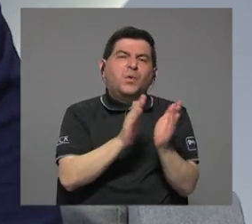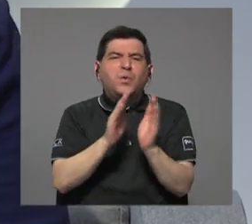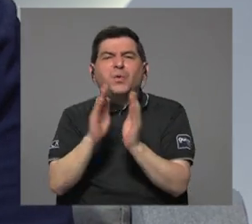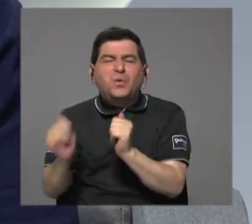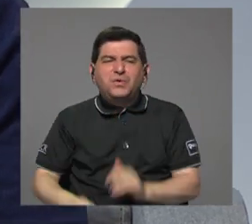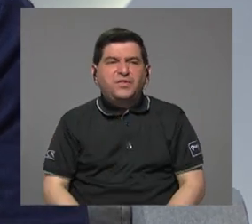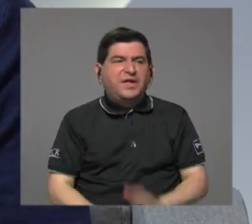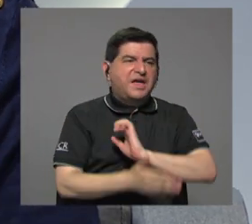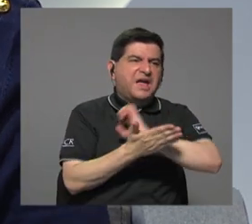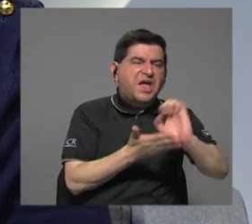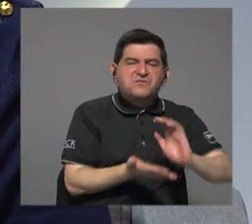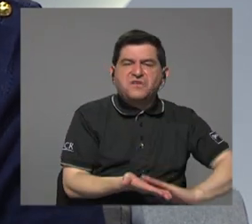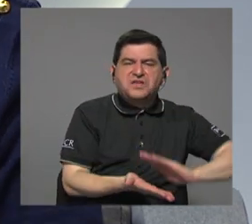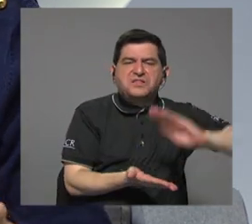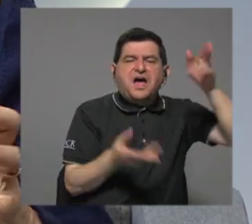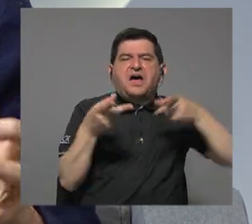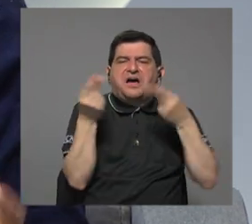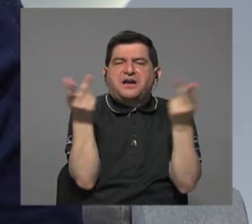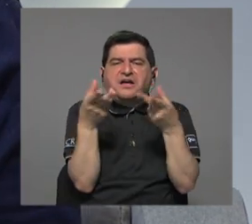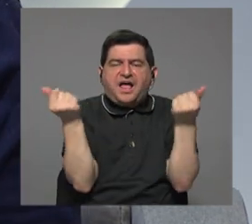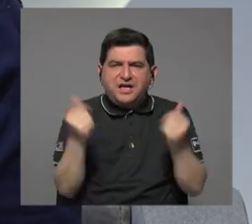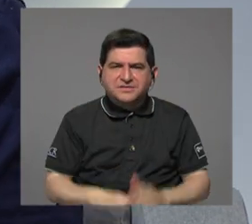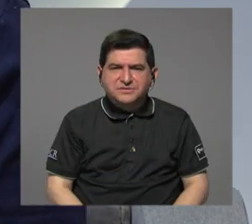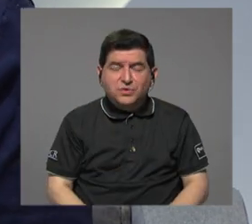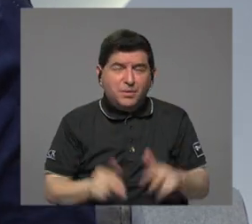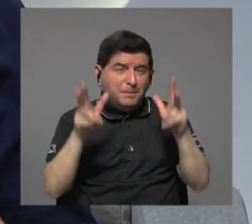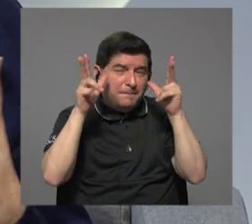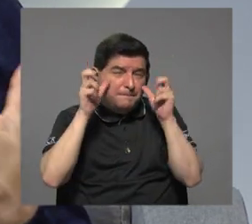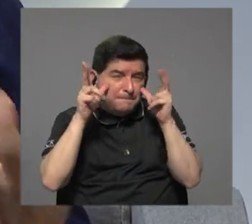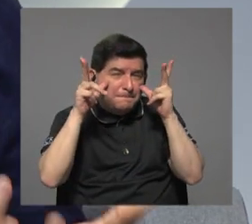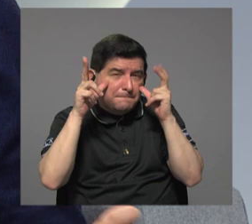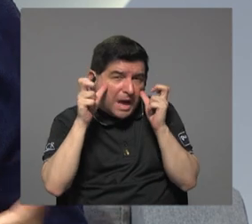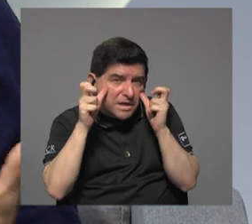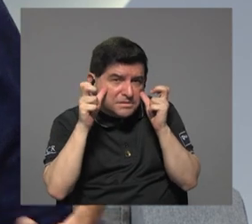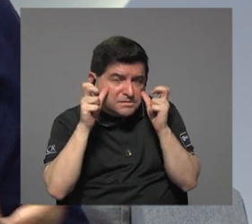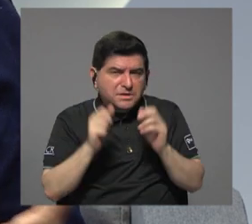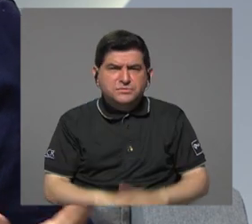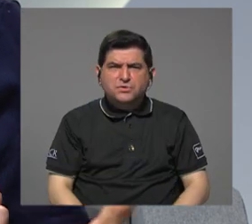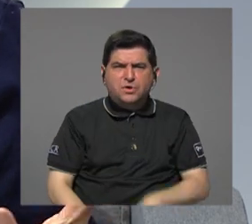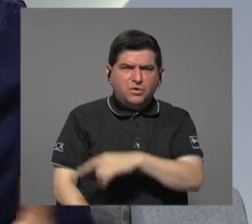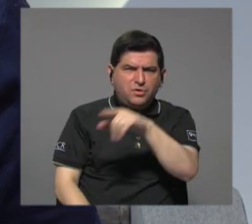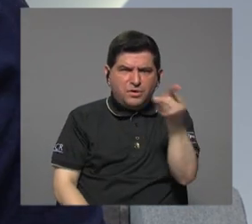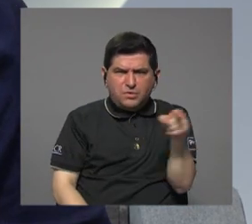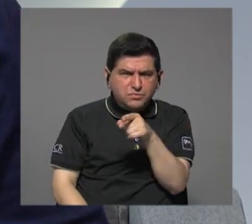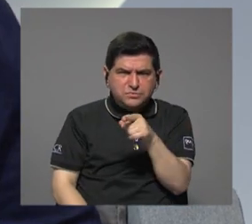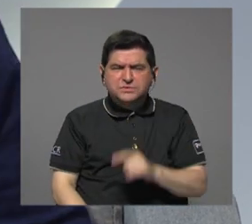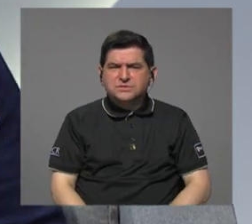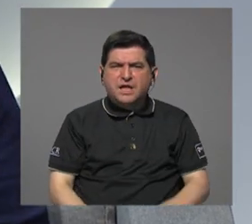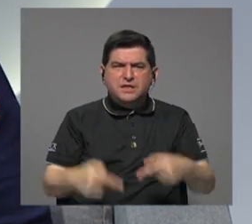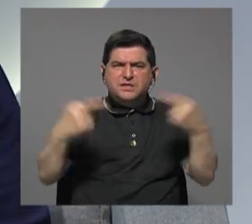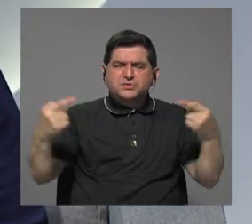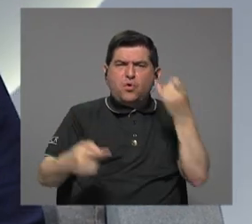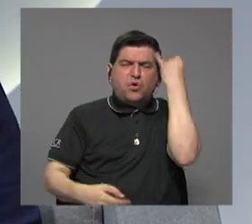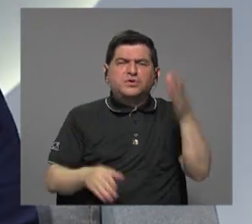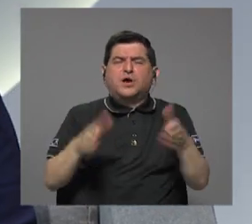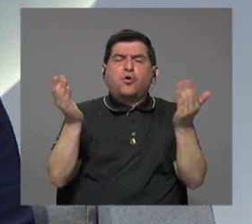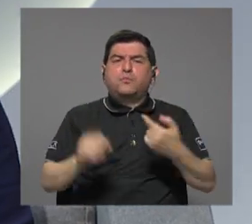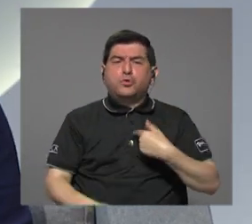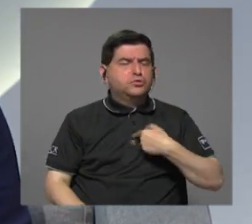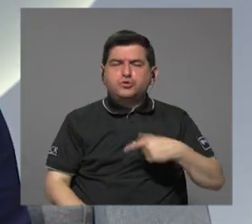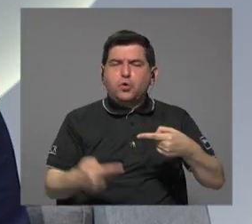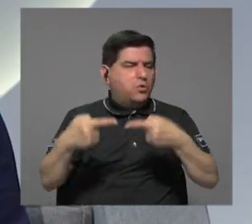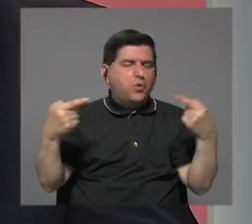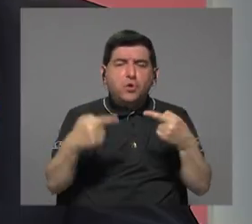evitar el aumento del gasto esa percepción como refuta ustedes estos argumentos no yo no soy yo no lo